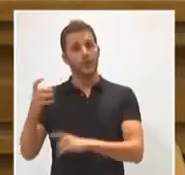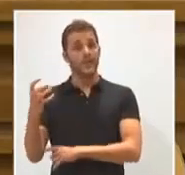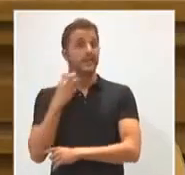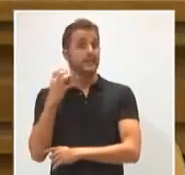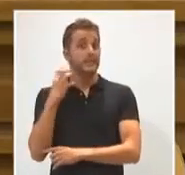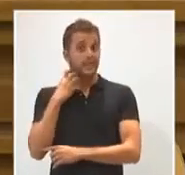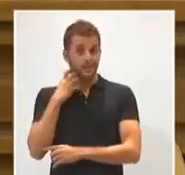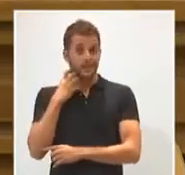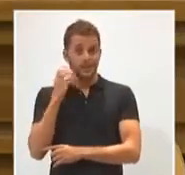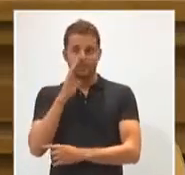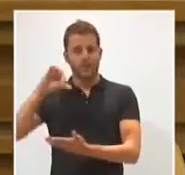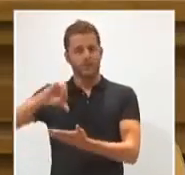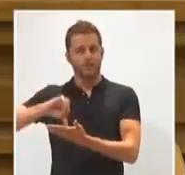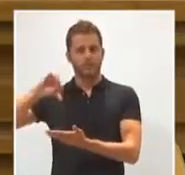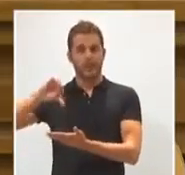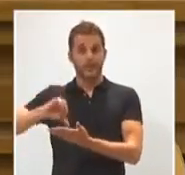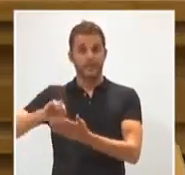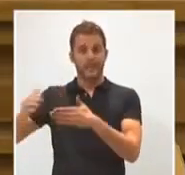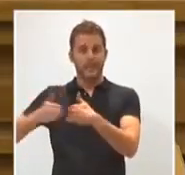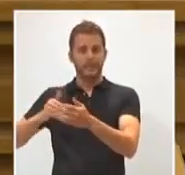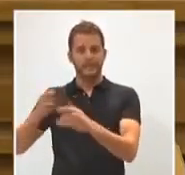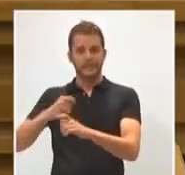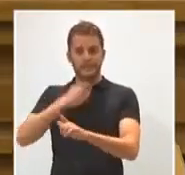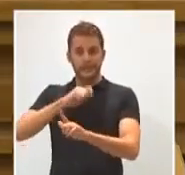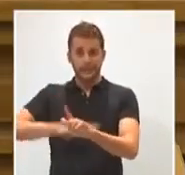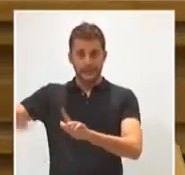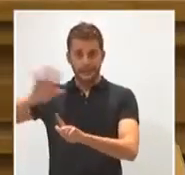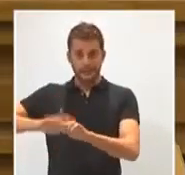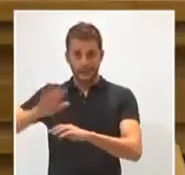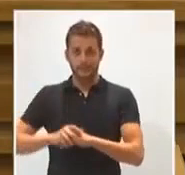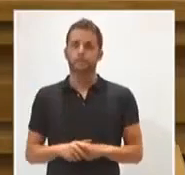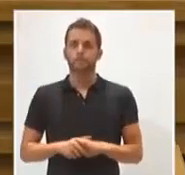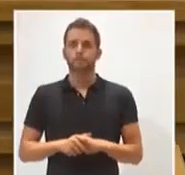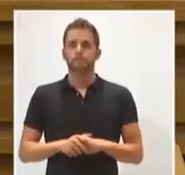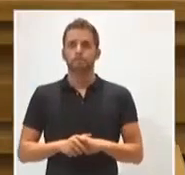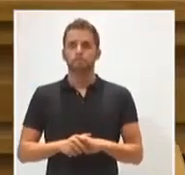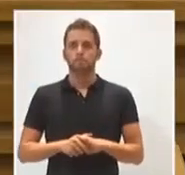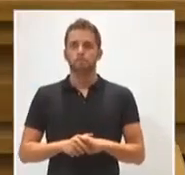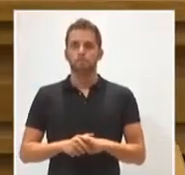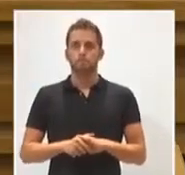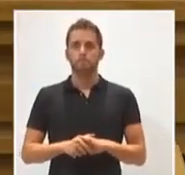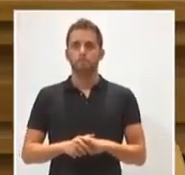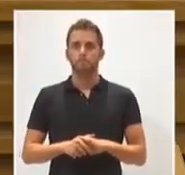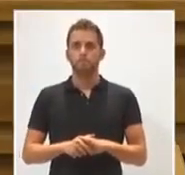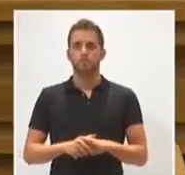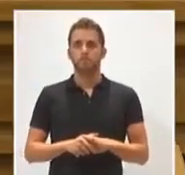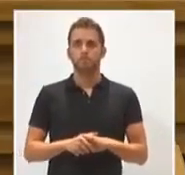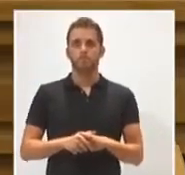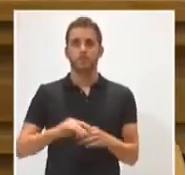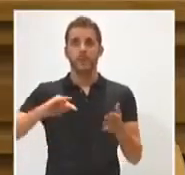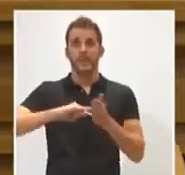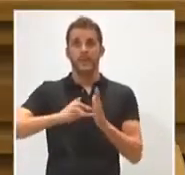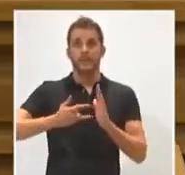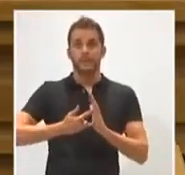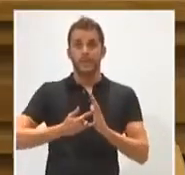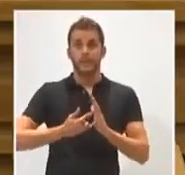como capital de la artesanía de españa en realidad nuevo plan el nuevo plan de financiar